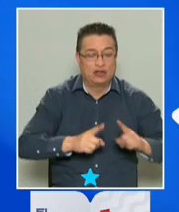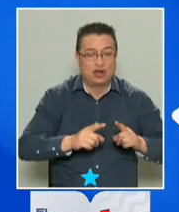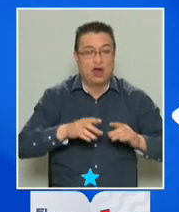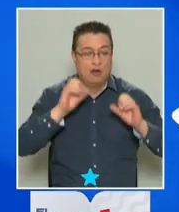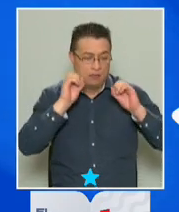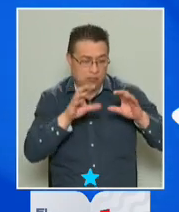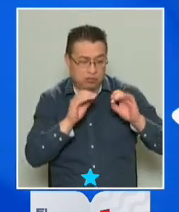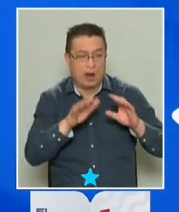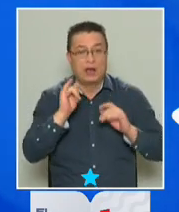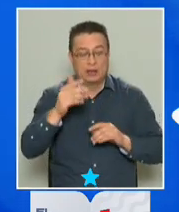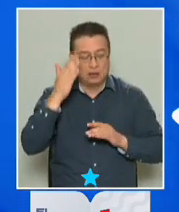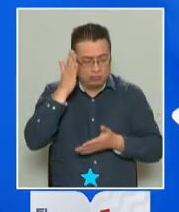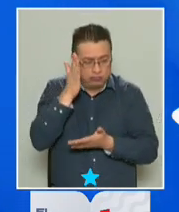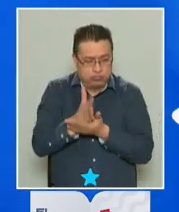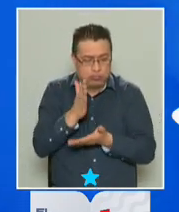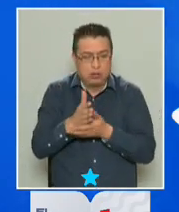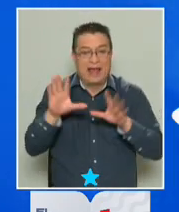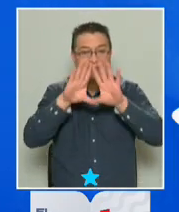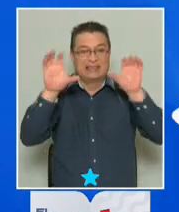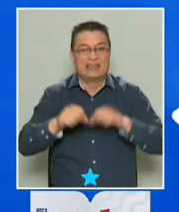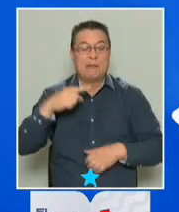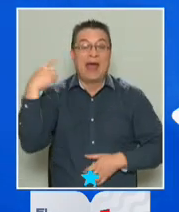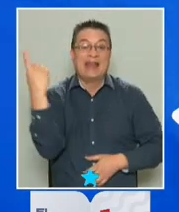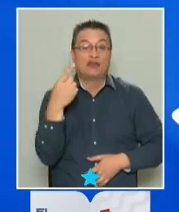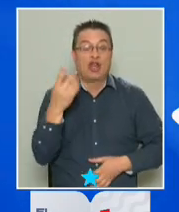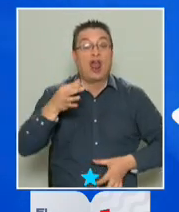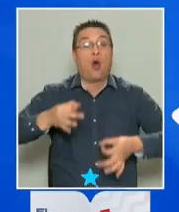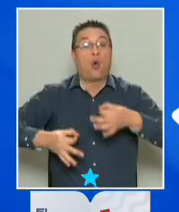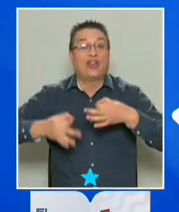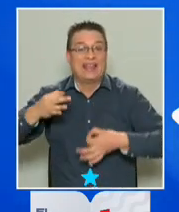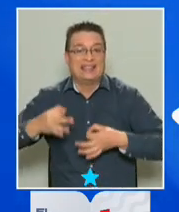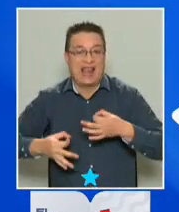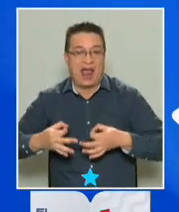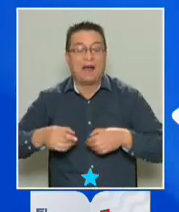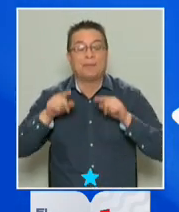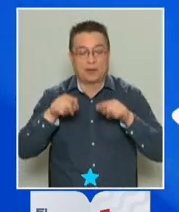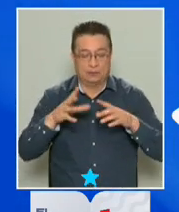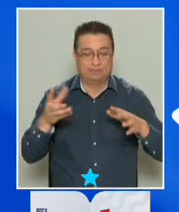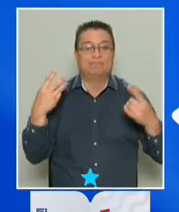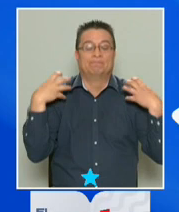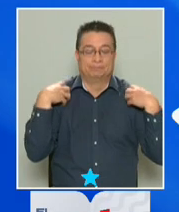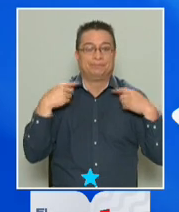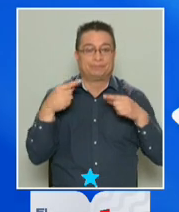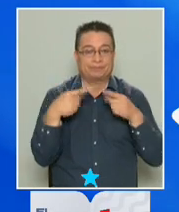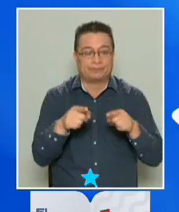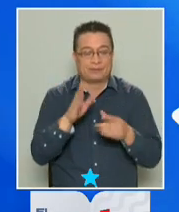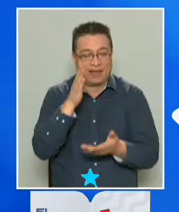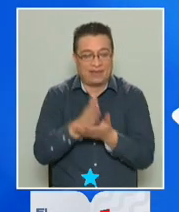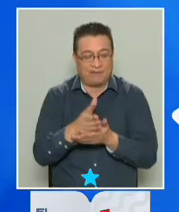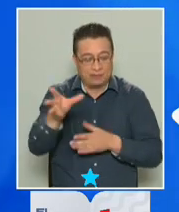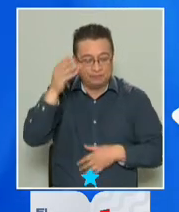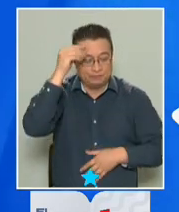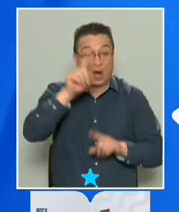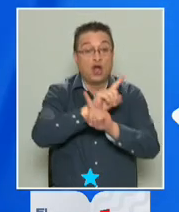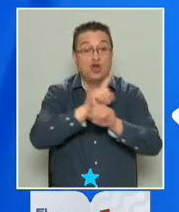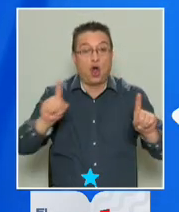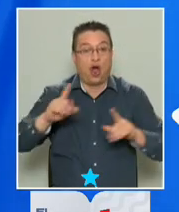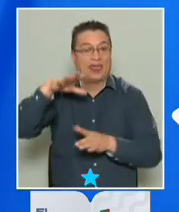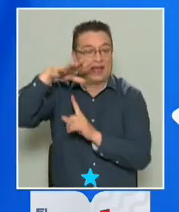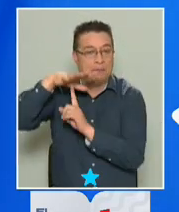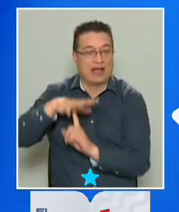disciplina tema nacional de justicia en el ejercicio de sus atribuciones debe considerar el principio de no discriminación